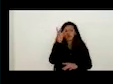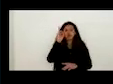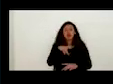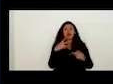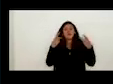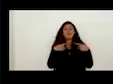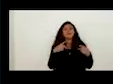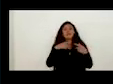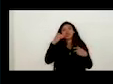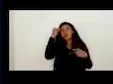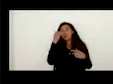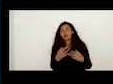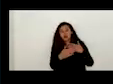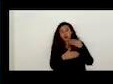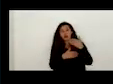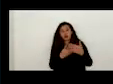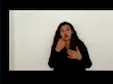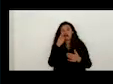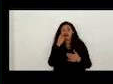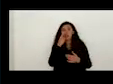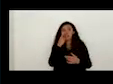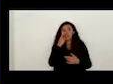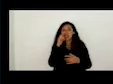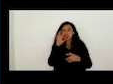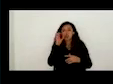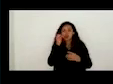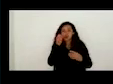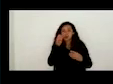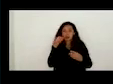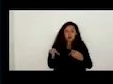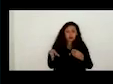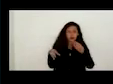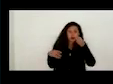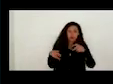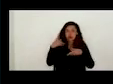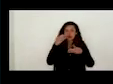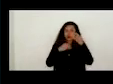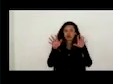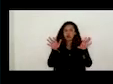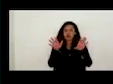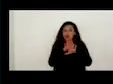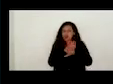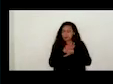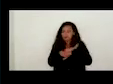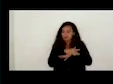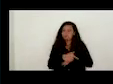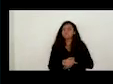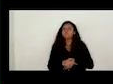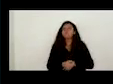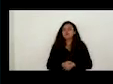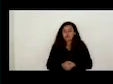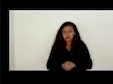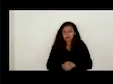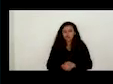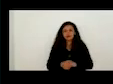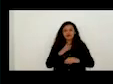van perdiendo piezas dentales, su alimentación va cambiando. Y por ejemplo, productos de origen